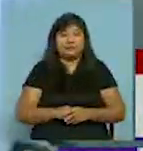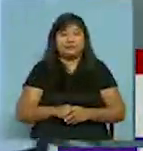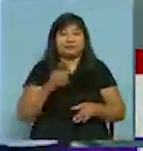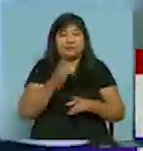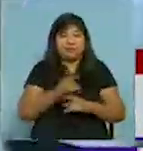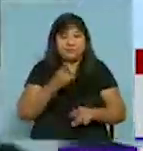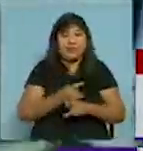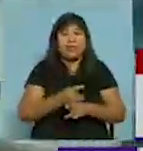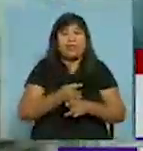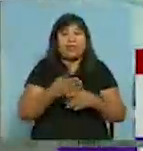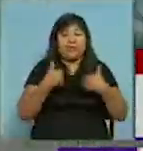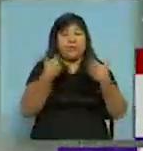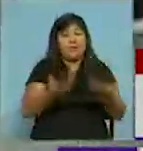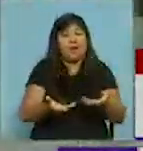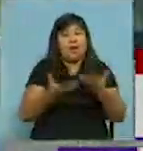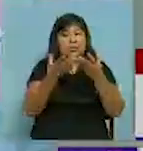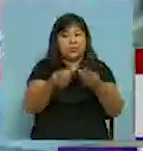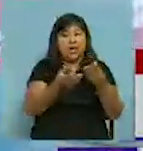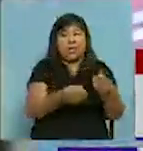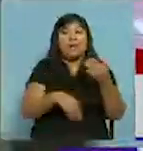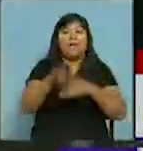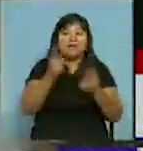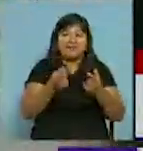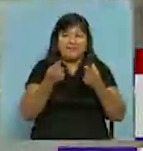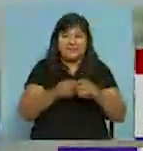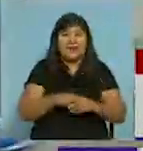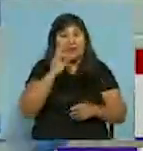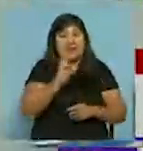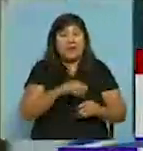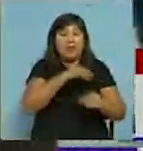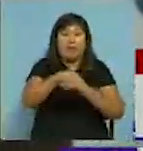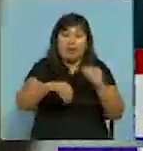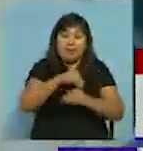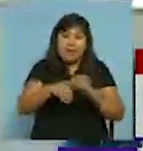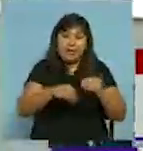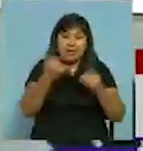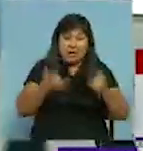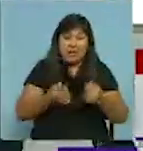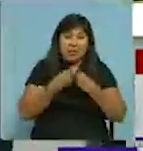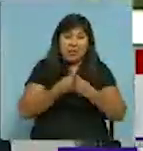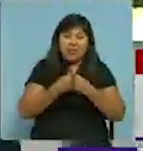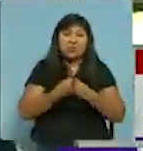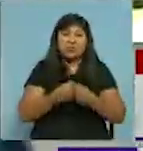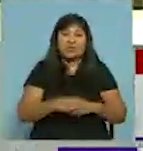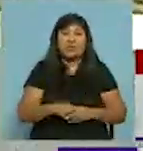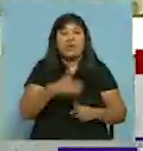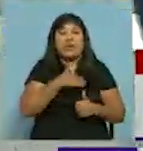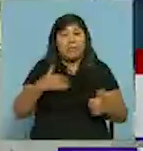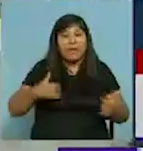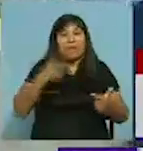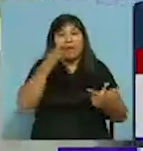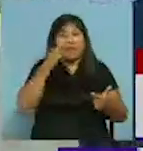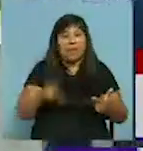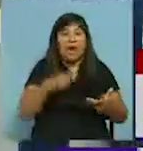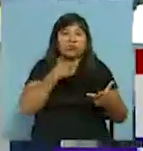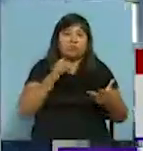haciendo para ayudar a los que más necesitan pudimos observar que hay muchas familias esto es un detalle particular hay muchas mamás papás con